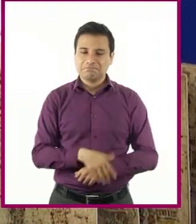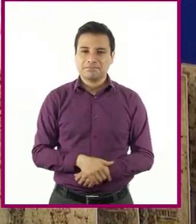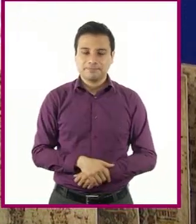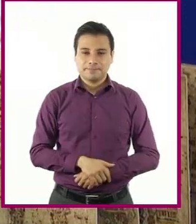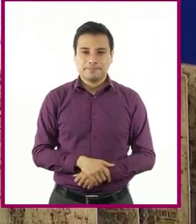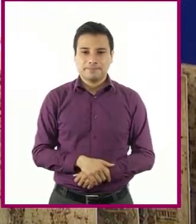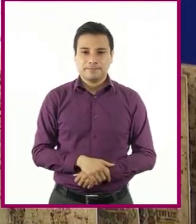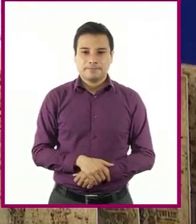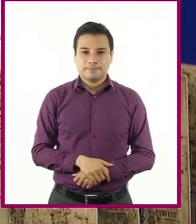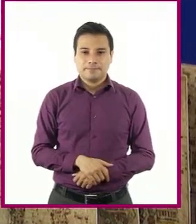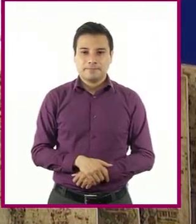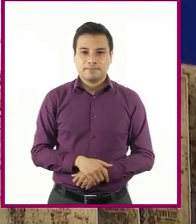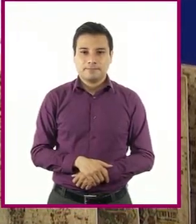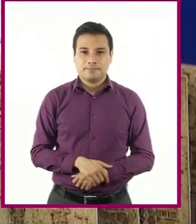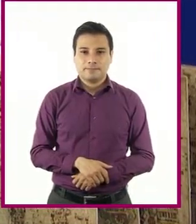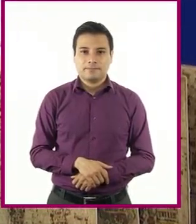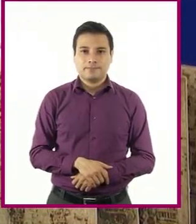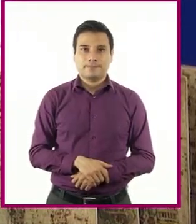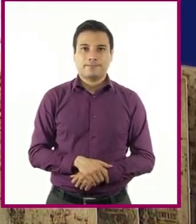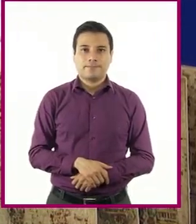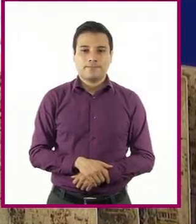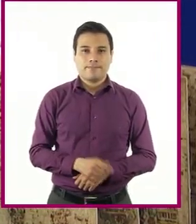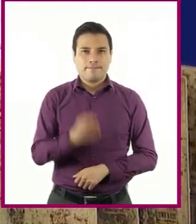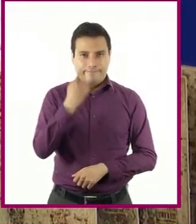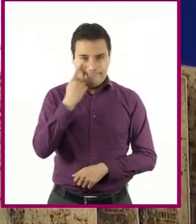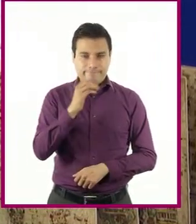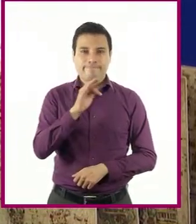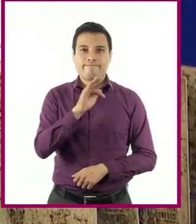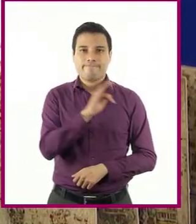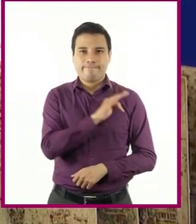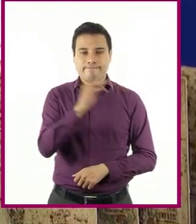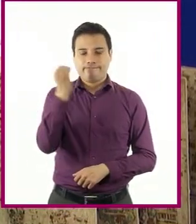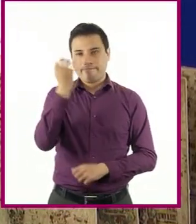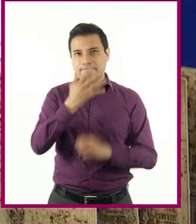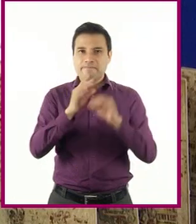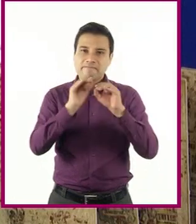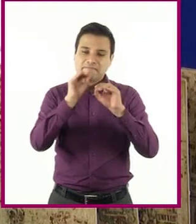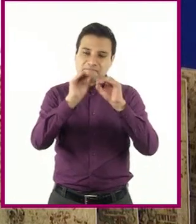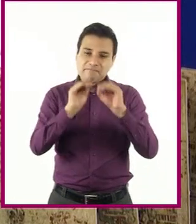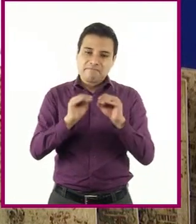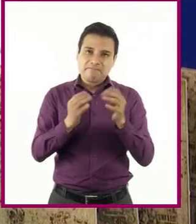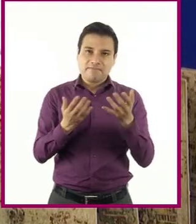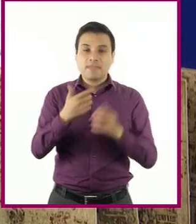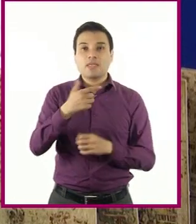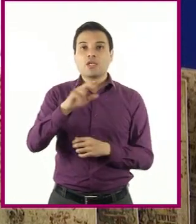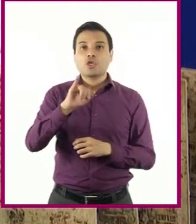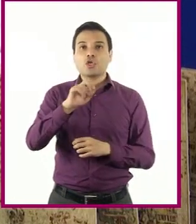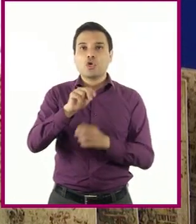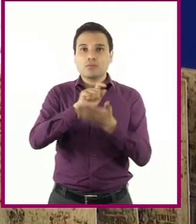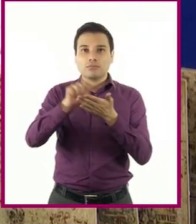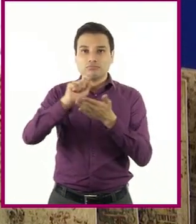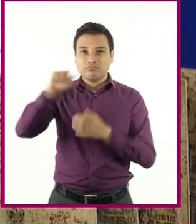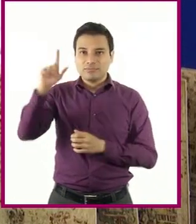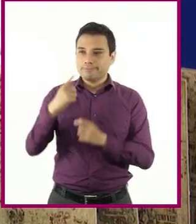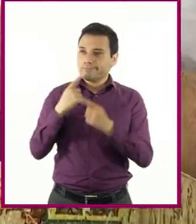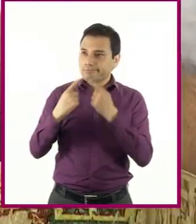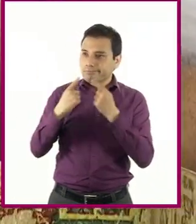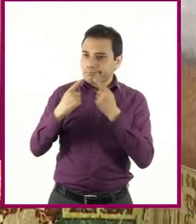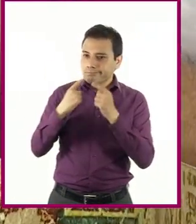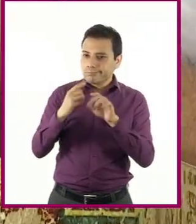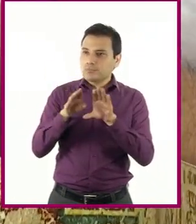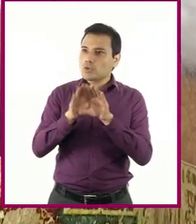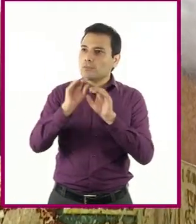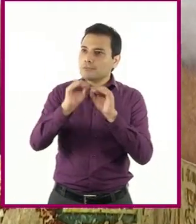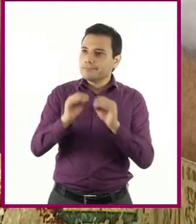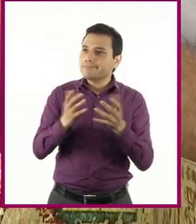Aquí podemos experimentar con las imágenes y discutir con el guionista la manera más efectiva y atractiva de